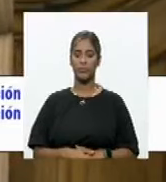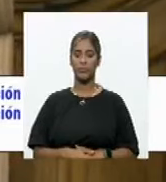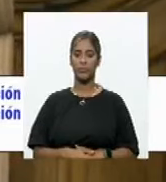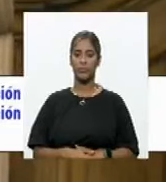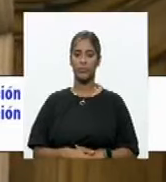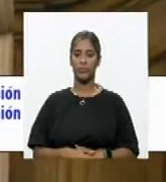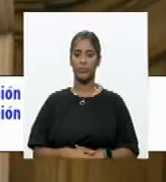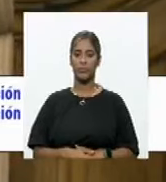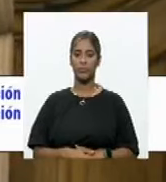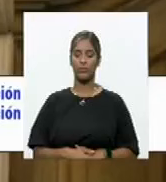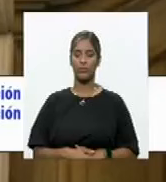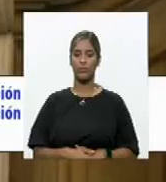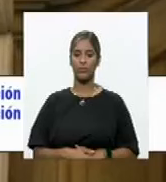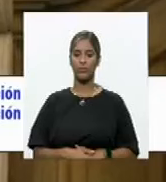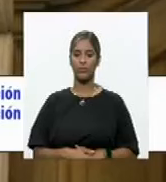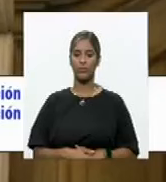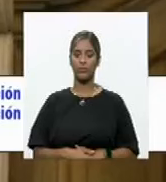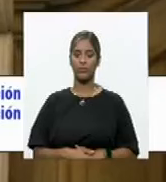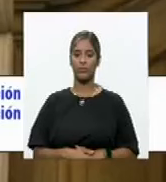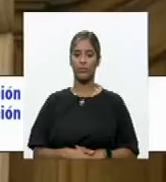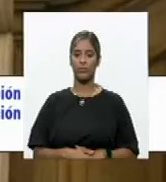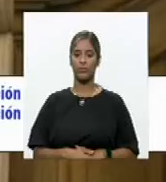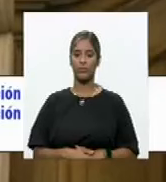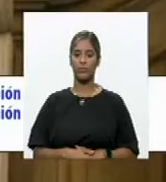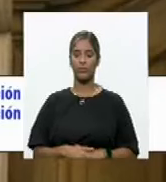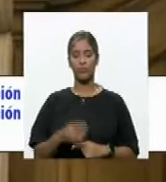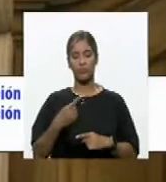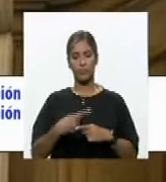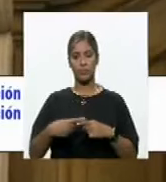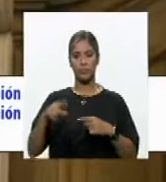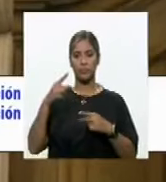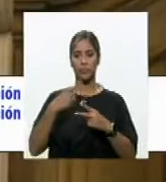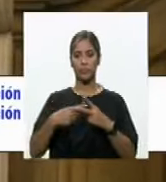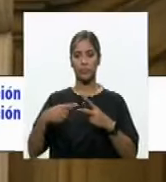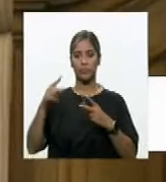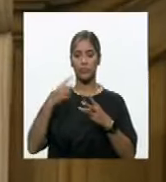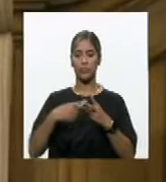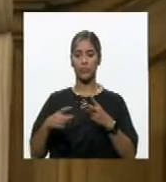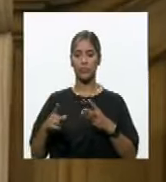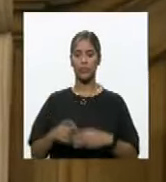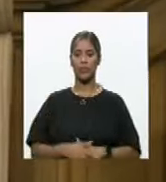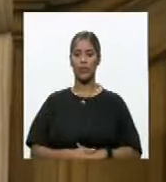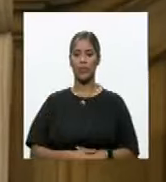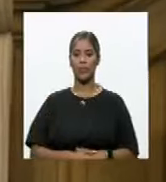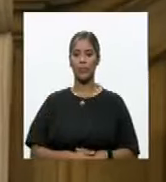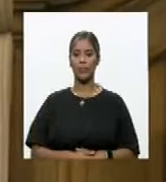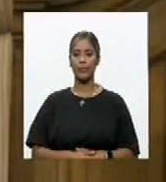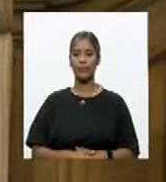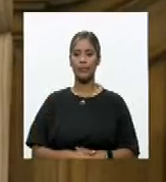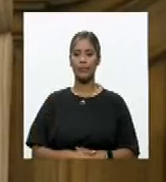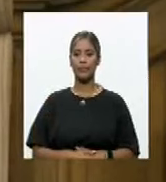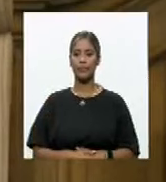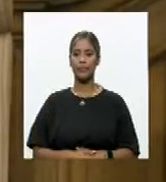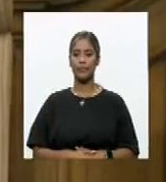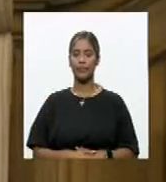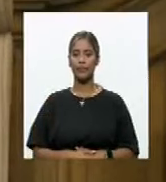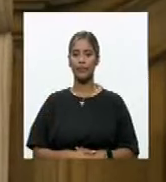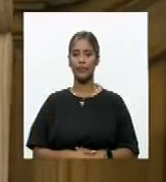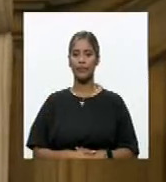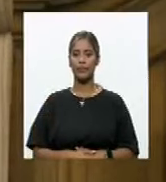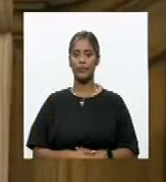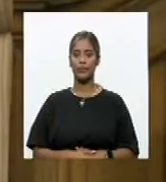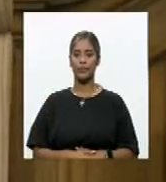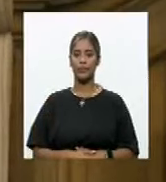Zulay, Costantini Pineda Luis, Daniel David Raúl, Díaz H.